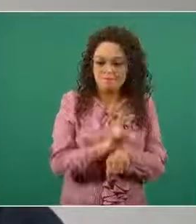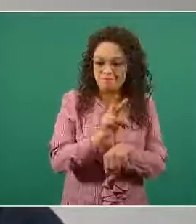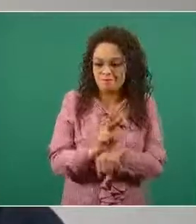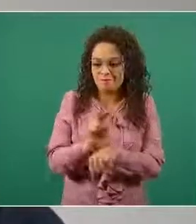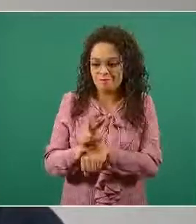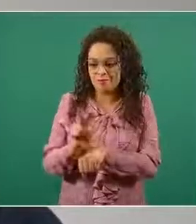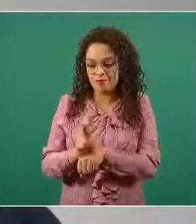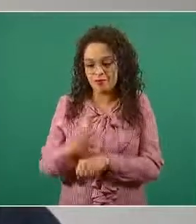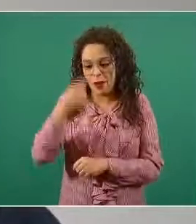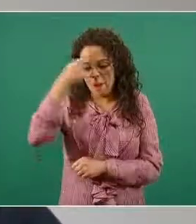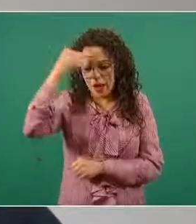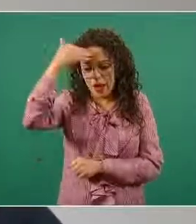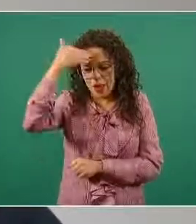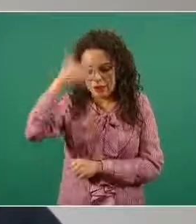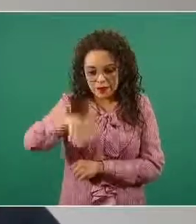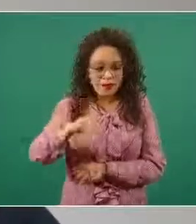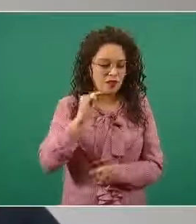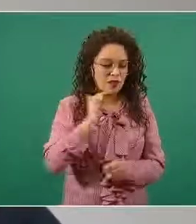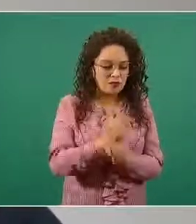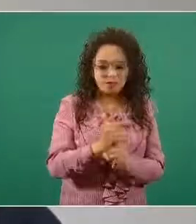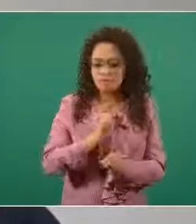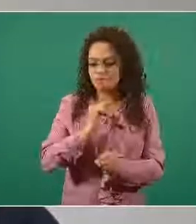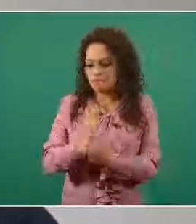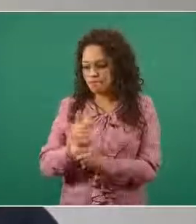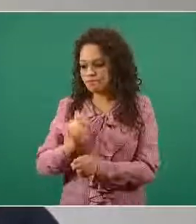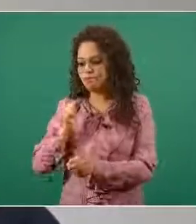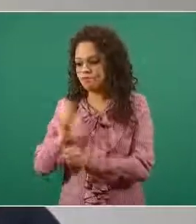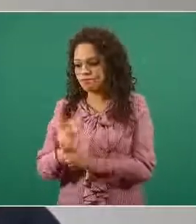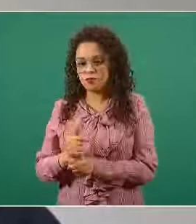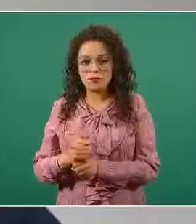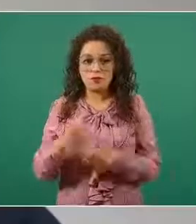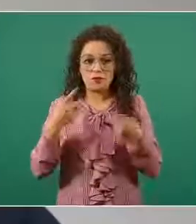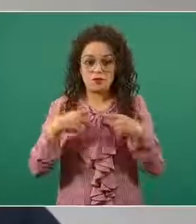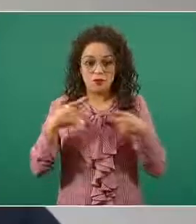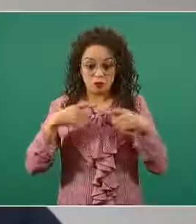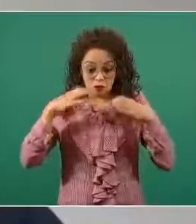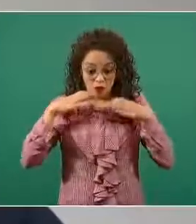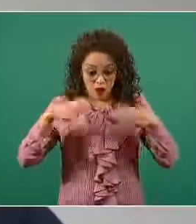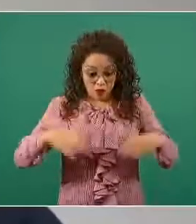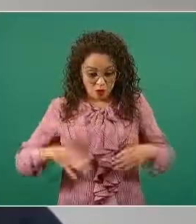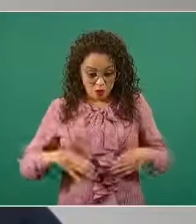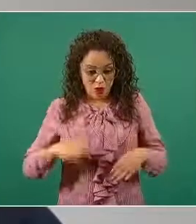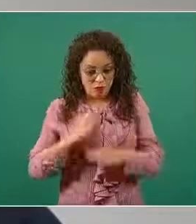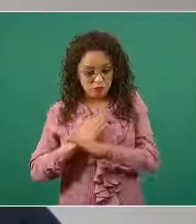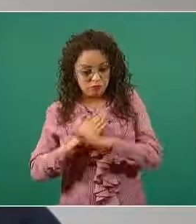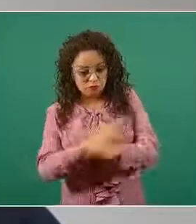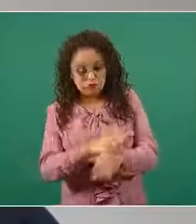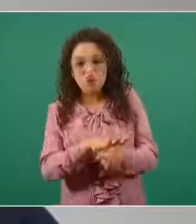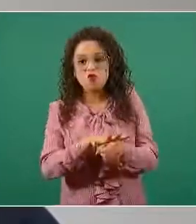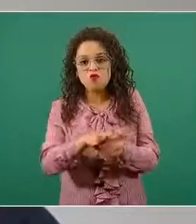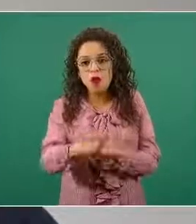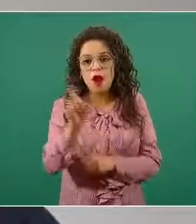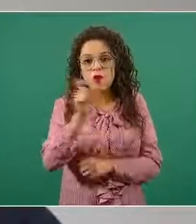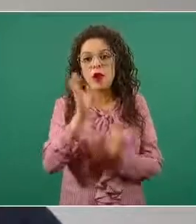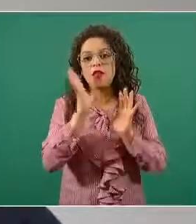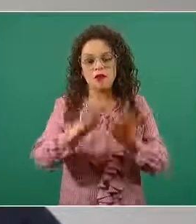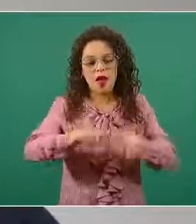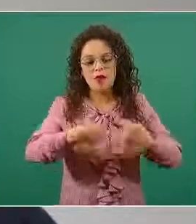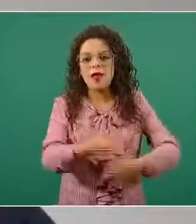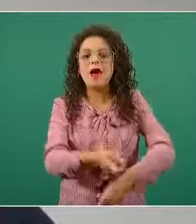poder identificar, ¿no?, cuál ha sido la respuesta inmunológica de las personas vacunadas,